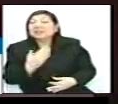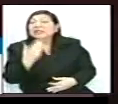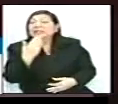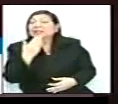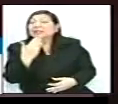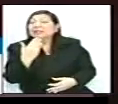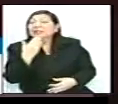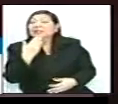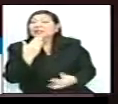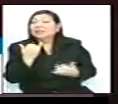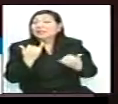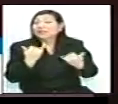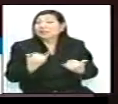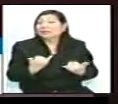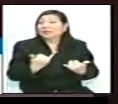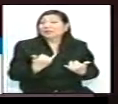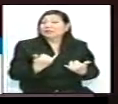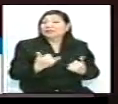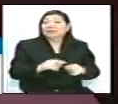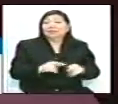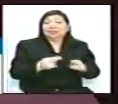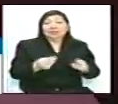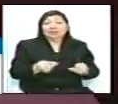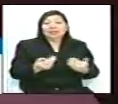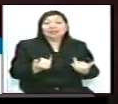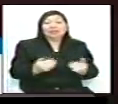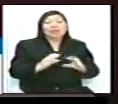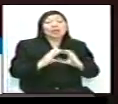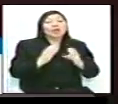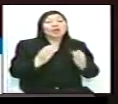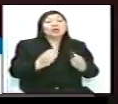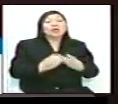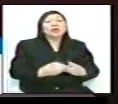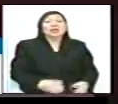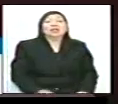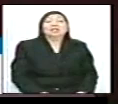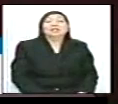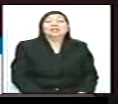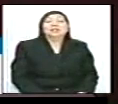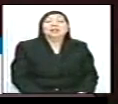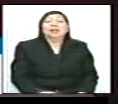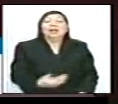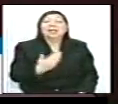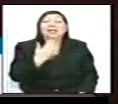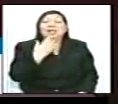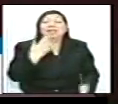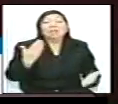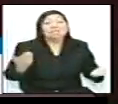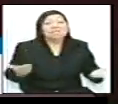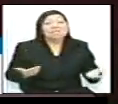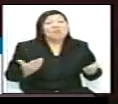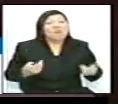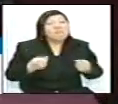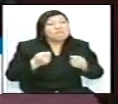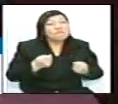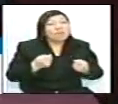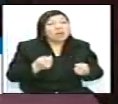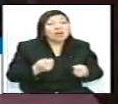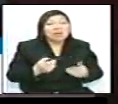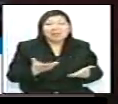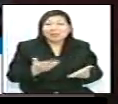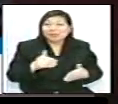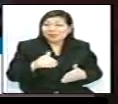quienes en esta mesa, en esta comisión, en este Congreso de la República, de quienes que están azuzando la violencia,